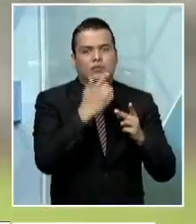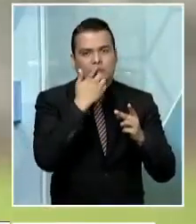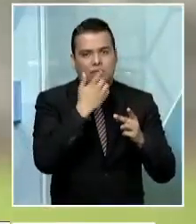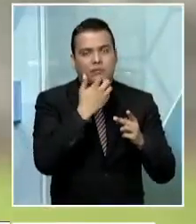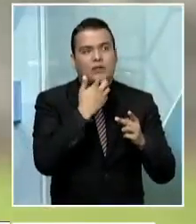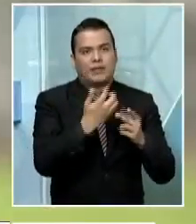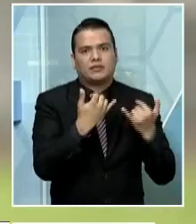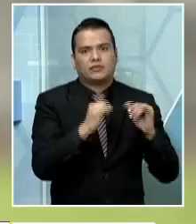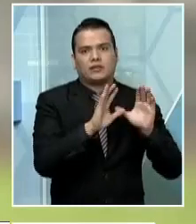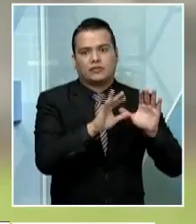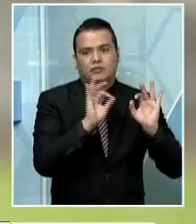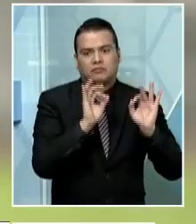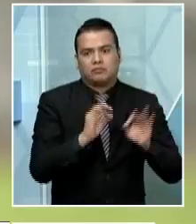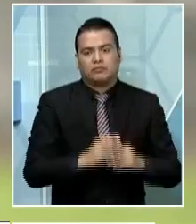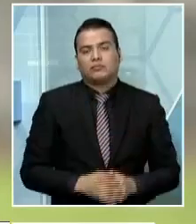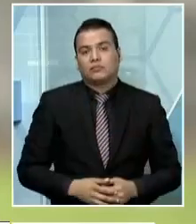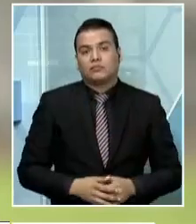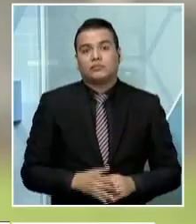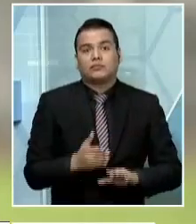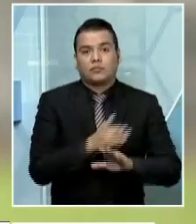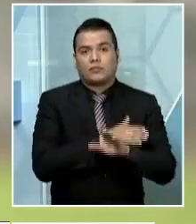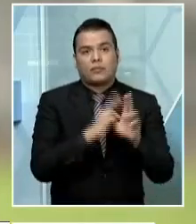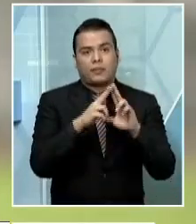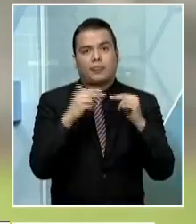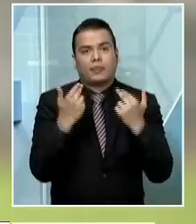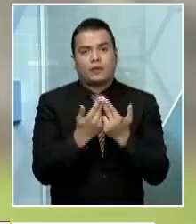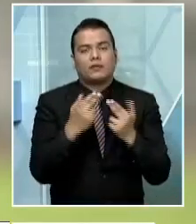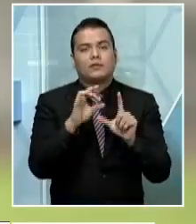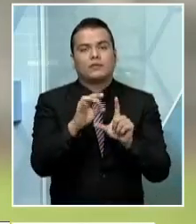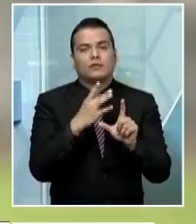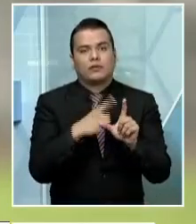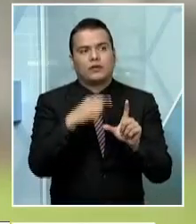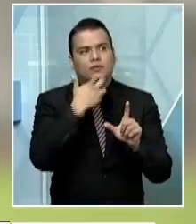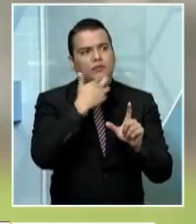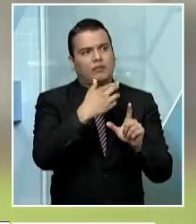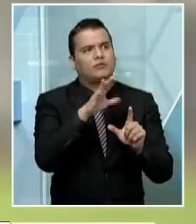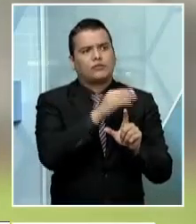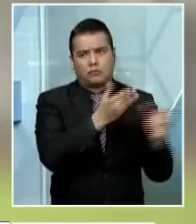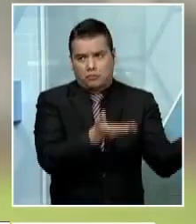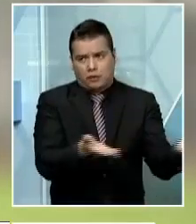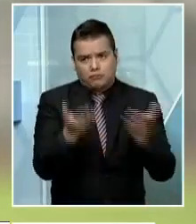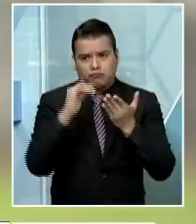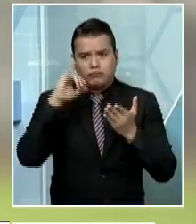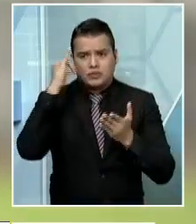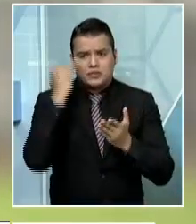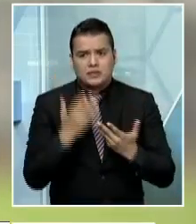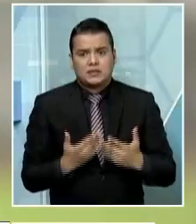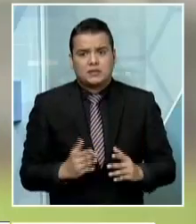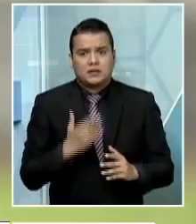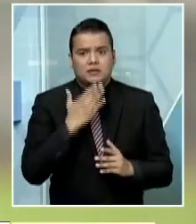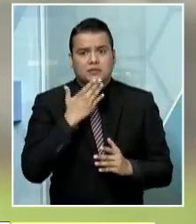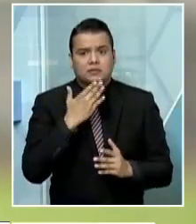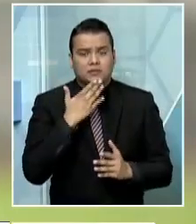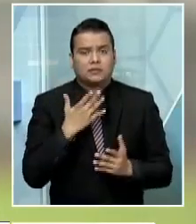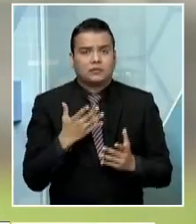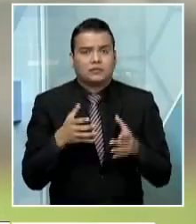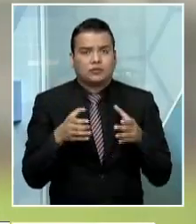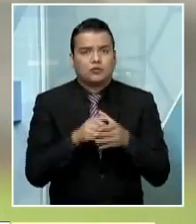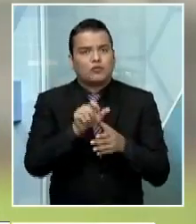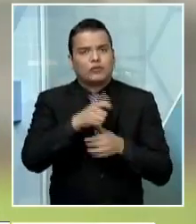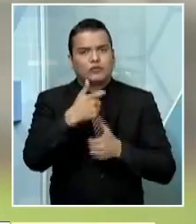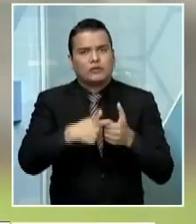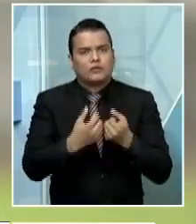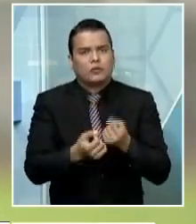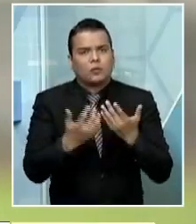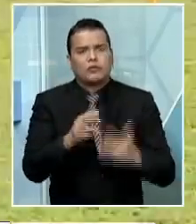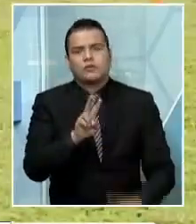familia, y también los padres de familia estuvieron presentes. Ninguno se negó a mandar su hijo y pues hemos estado trabajando ya con 25 deportistas de la